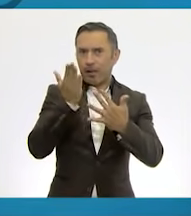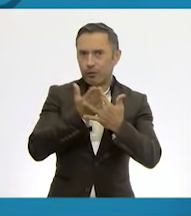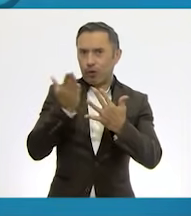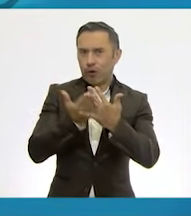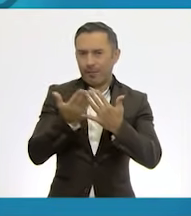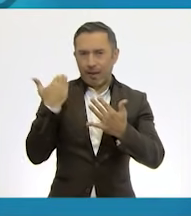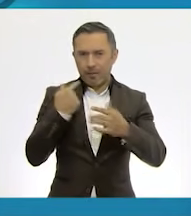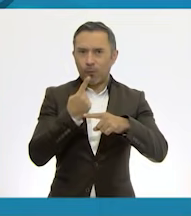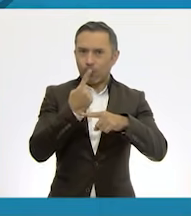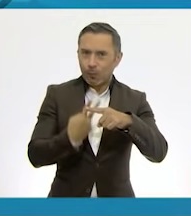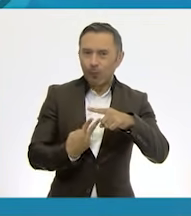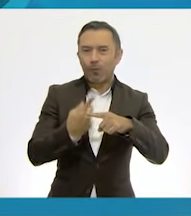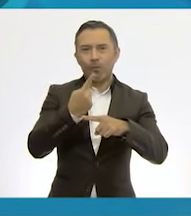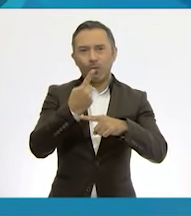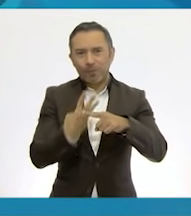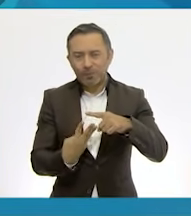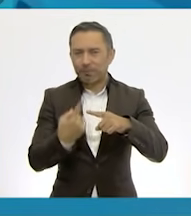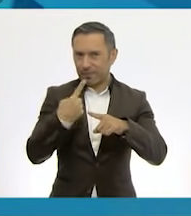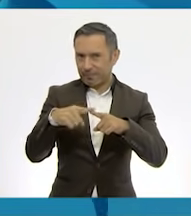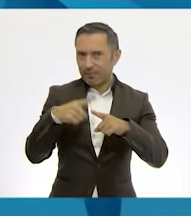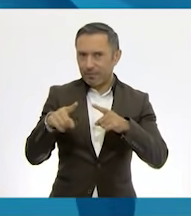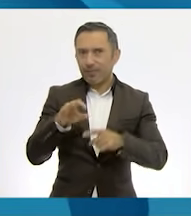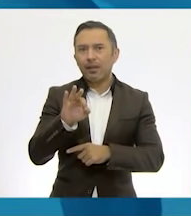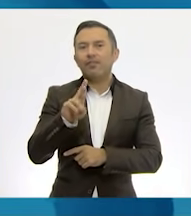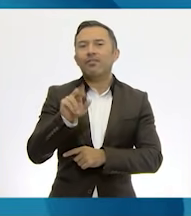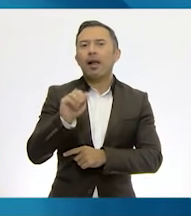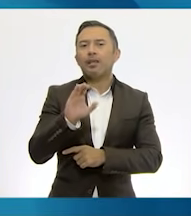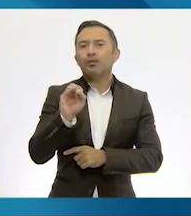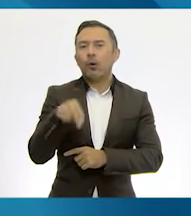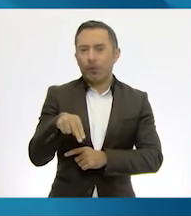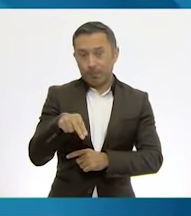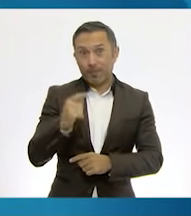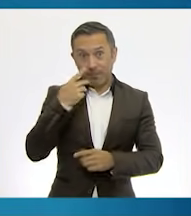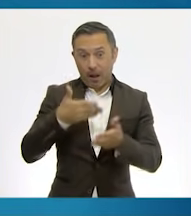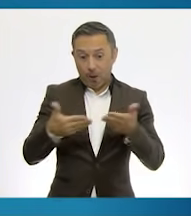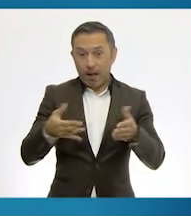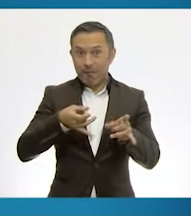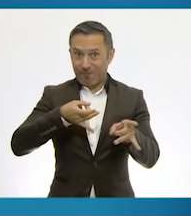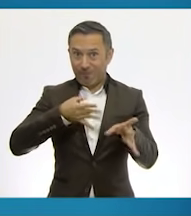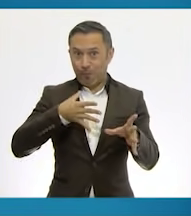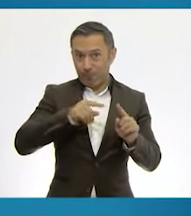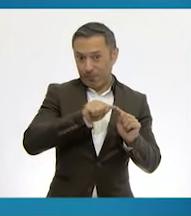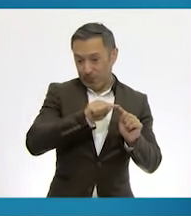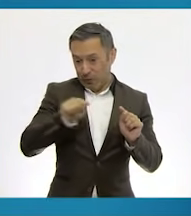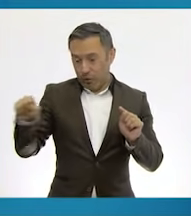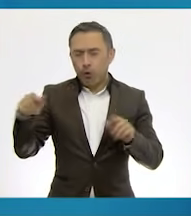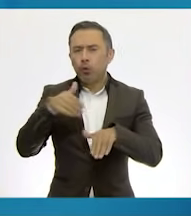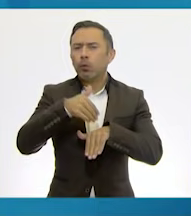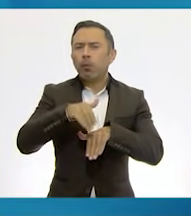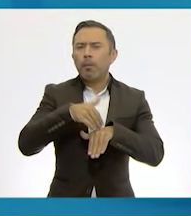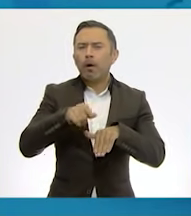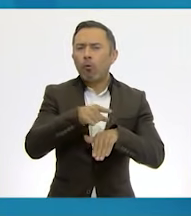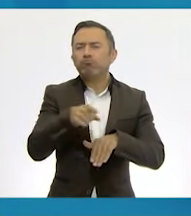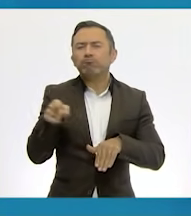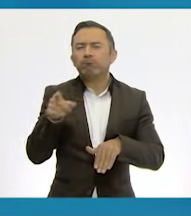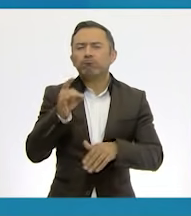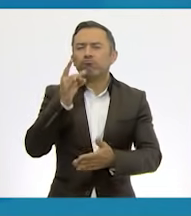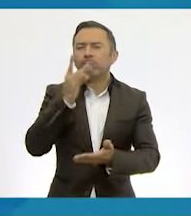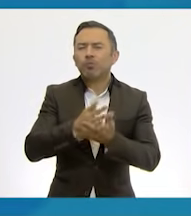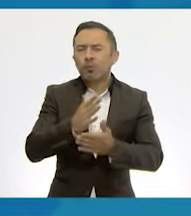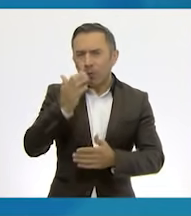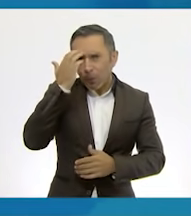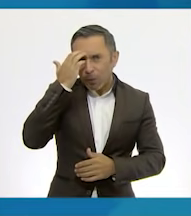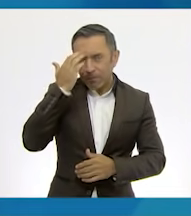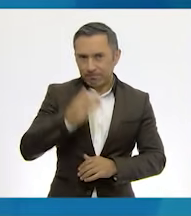a expandir la idea de estas fracciones dentro de una recta numérica. Ustedes ya conocen esto y vamos a